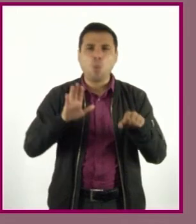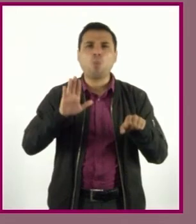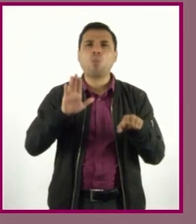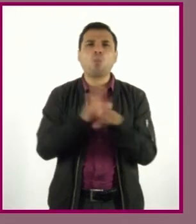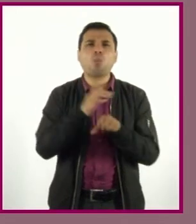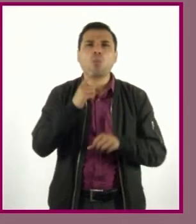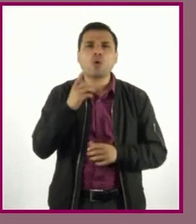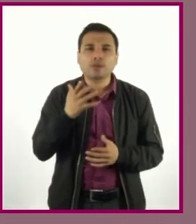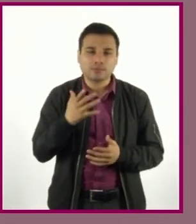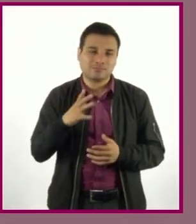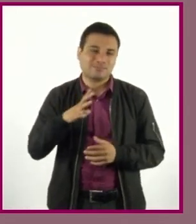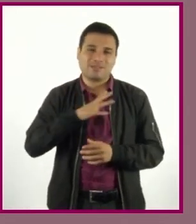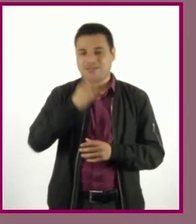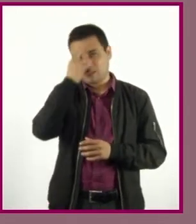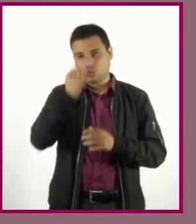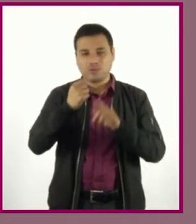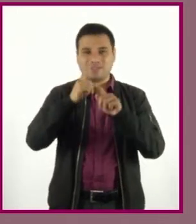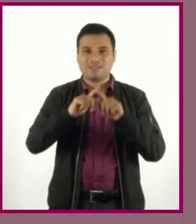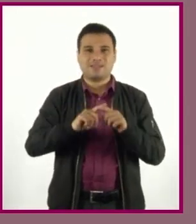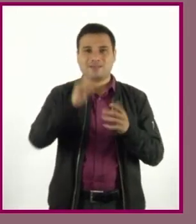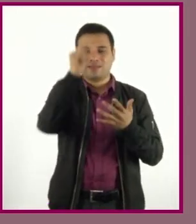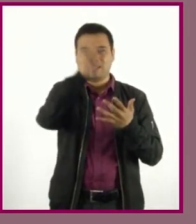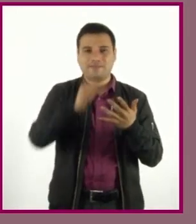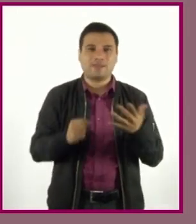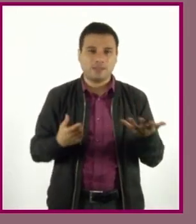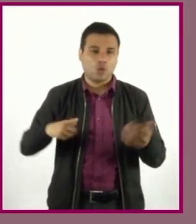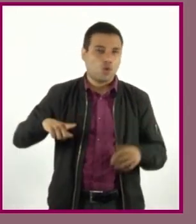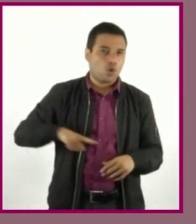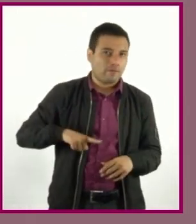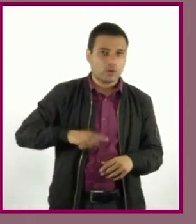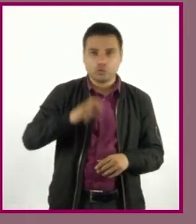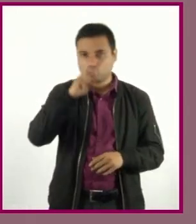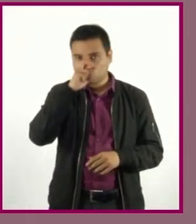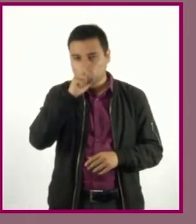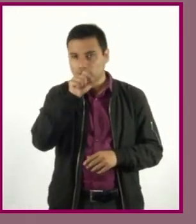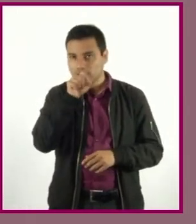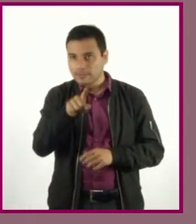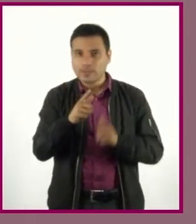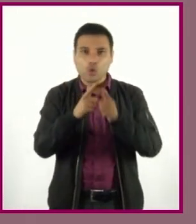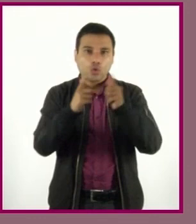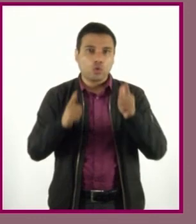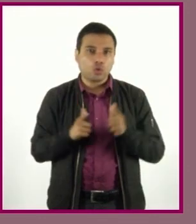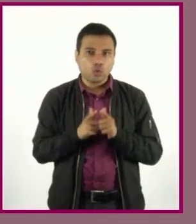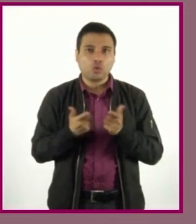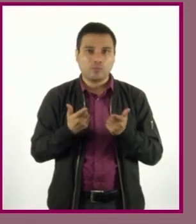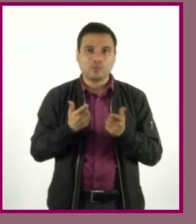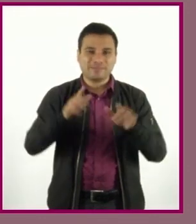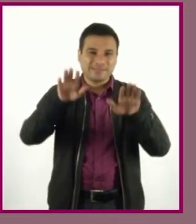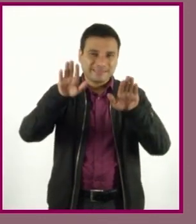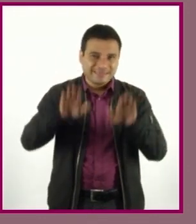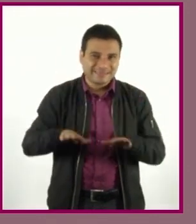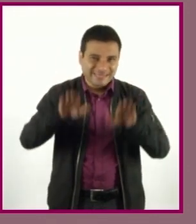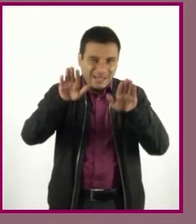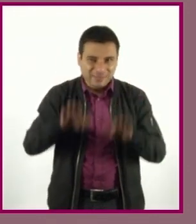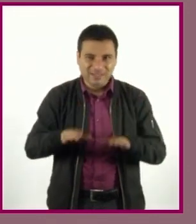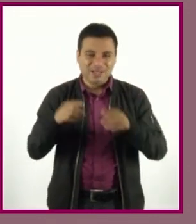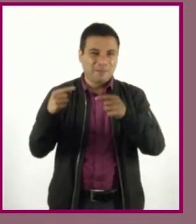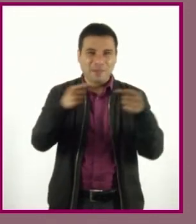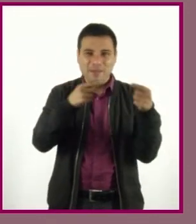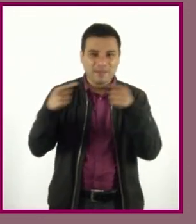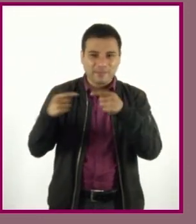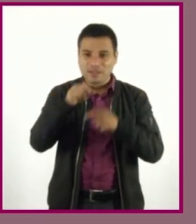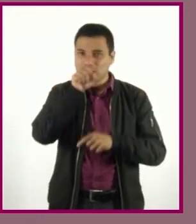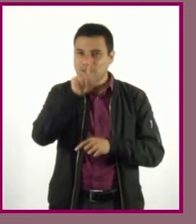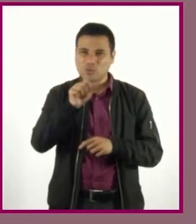de resolver, pues, además de la dictadura, está el conflicto entre facciones islámicas y la intromisión de otras naciones